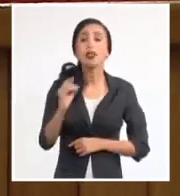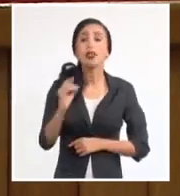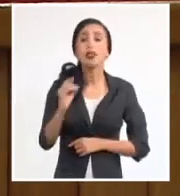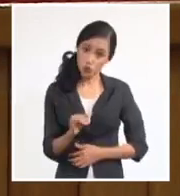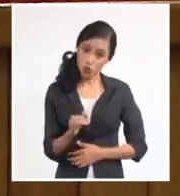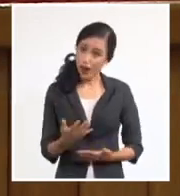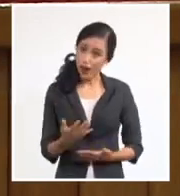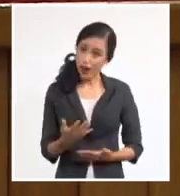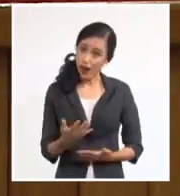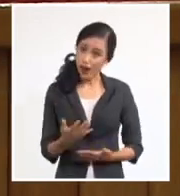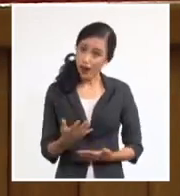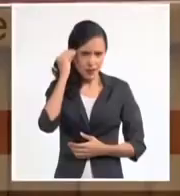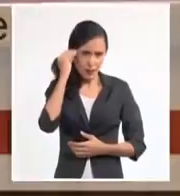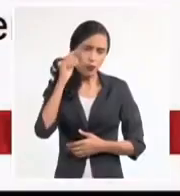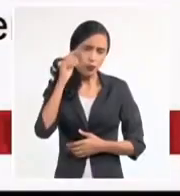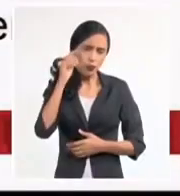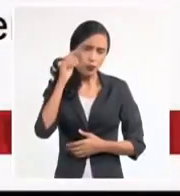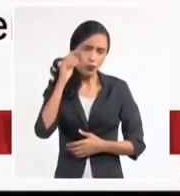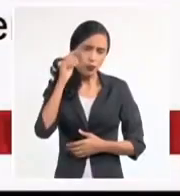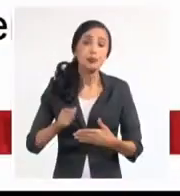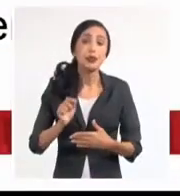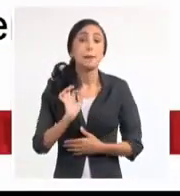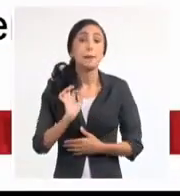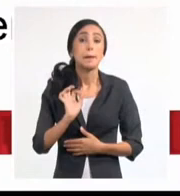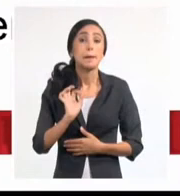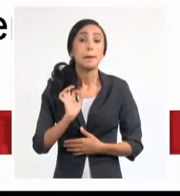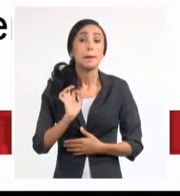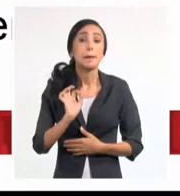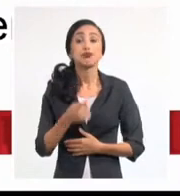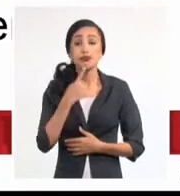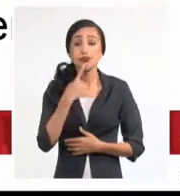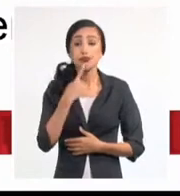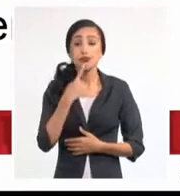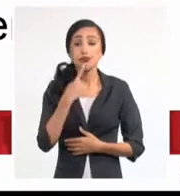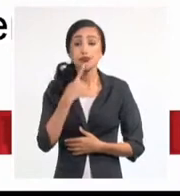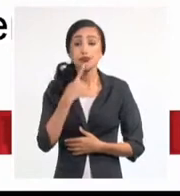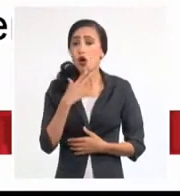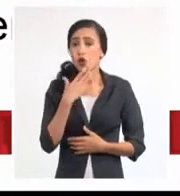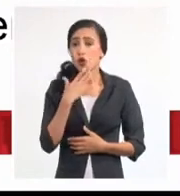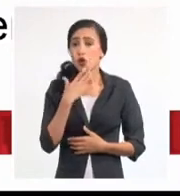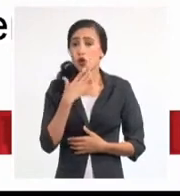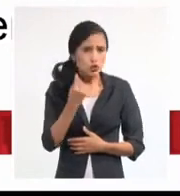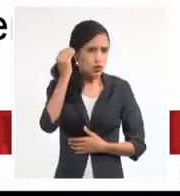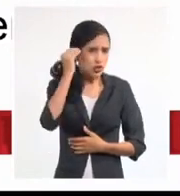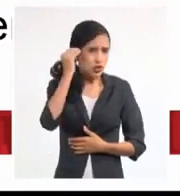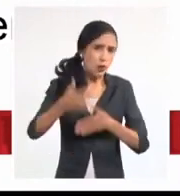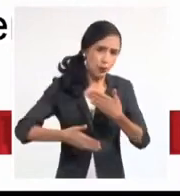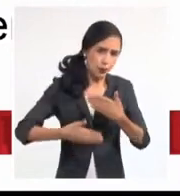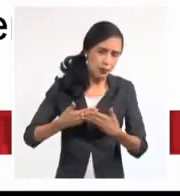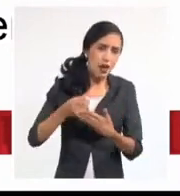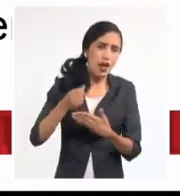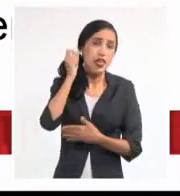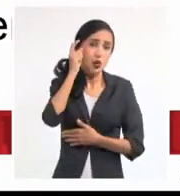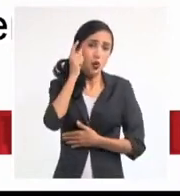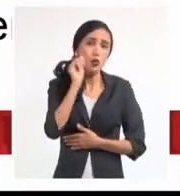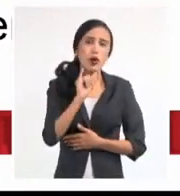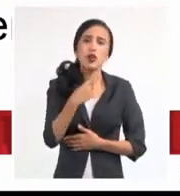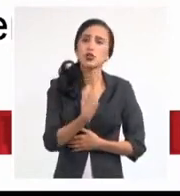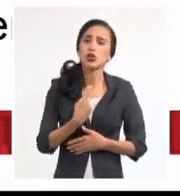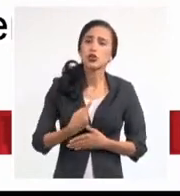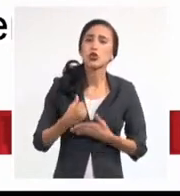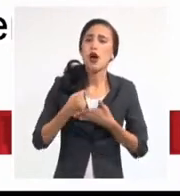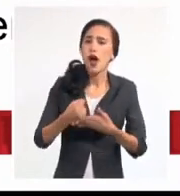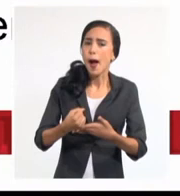Los escenarios de la subversión política e ideológica son identificados con el apoyo, orientación y